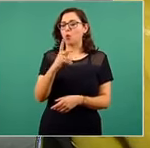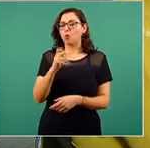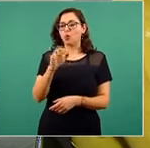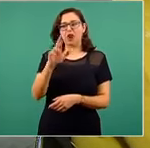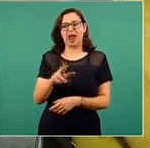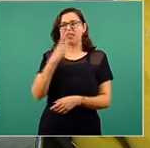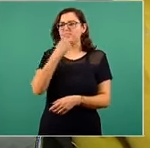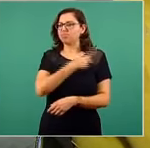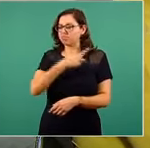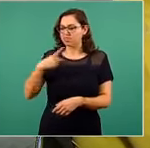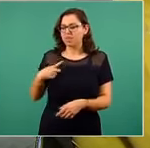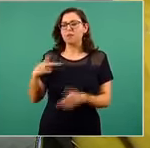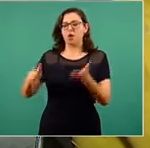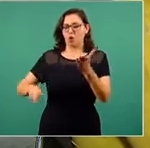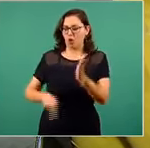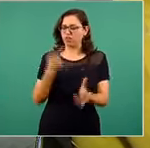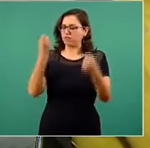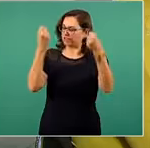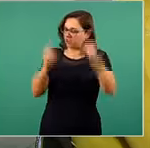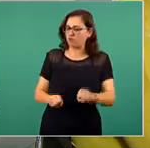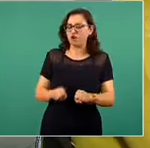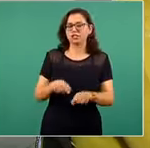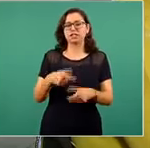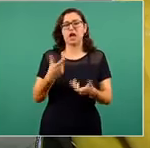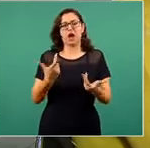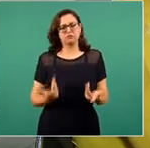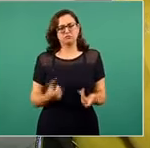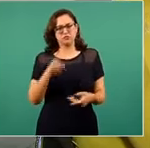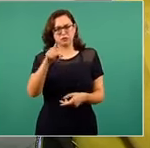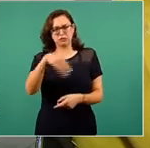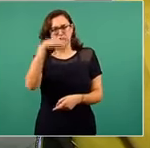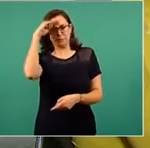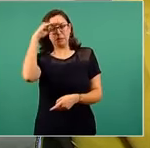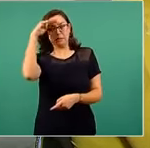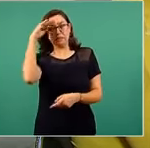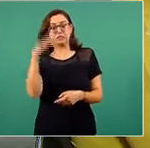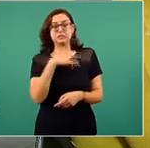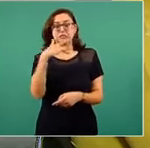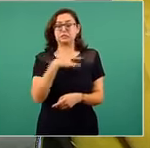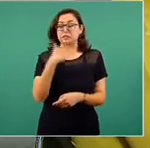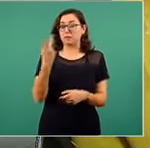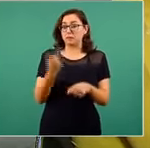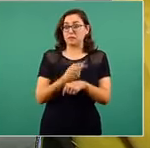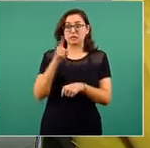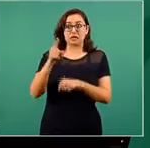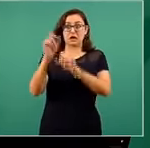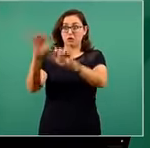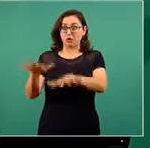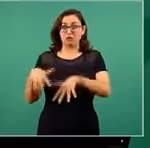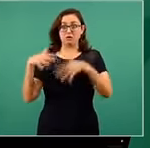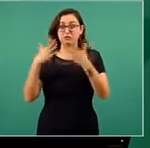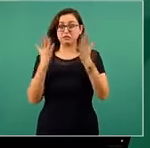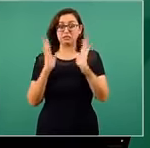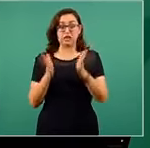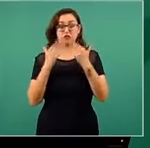hacer para continuar con el proyecto que tenían, considerando que ya no tienen la mayoría en el Congreso? Gracias.